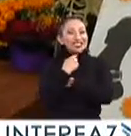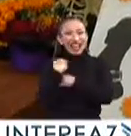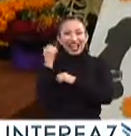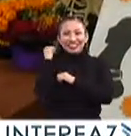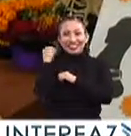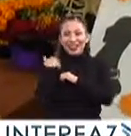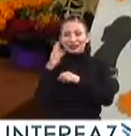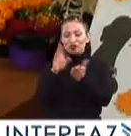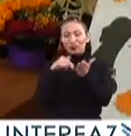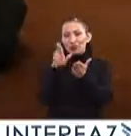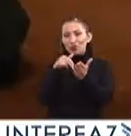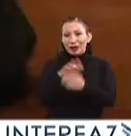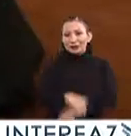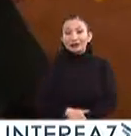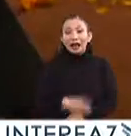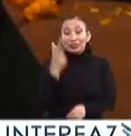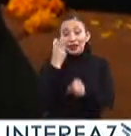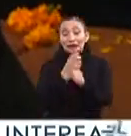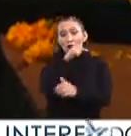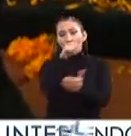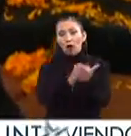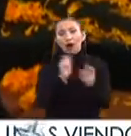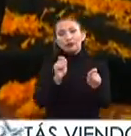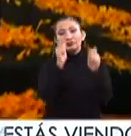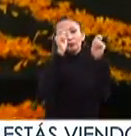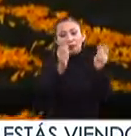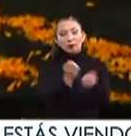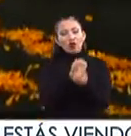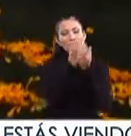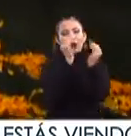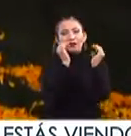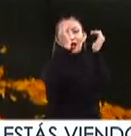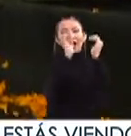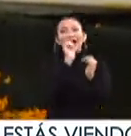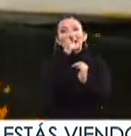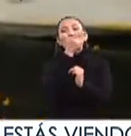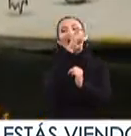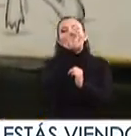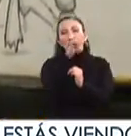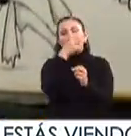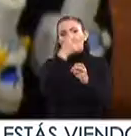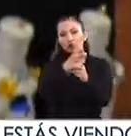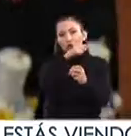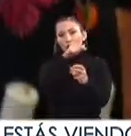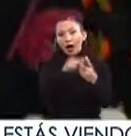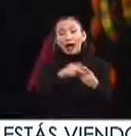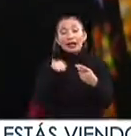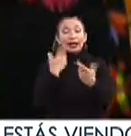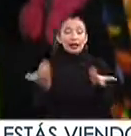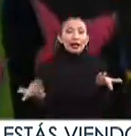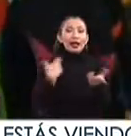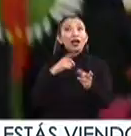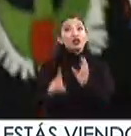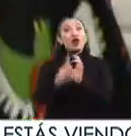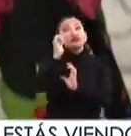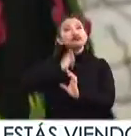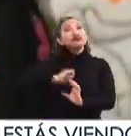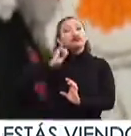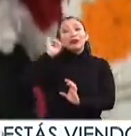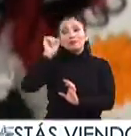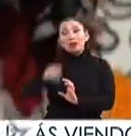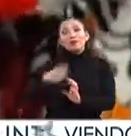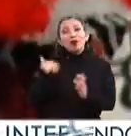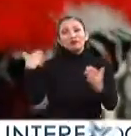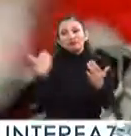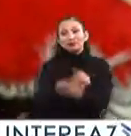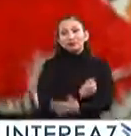detrás un par de pinturas. El tercer lugar fue para la ofrenda. El gallero quedó en segundo puesto y Nuestros Dioses Antiguos fue la